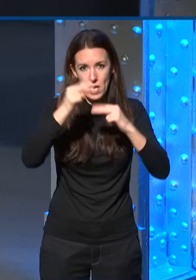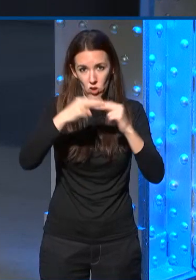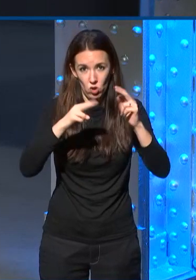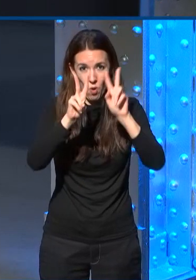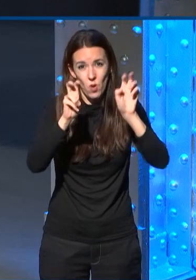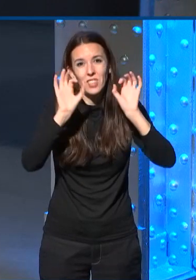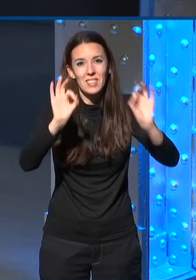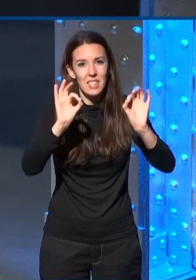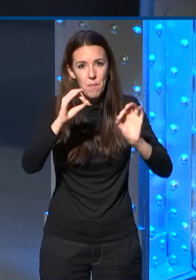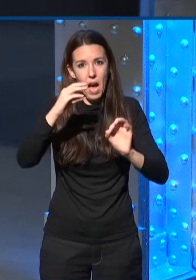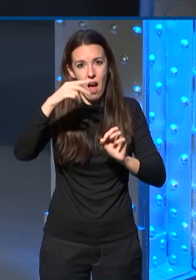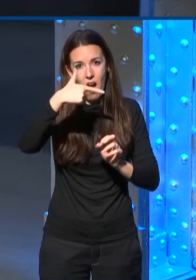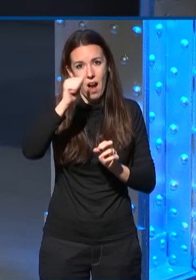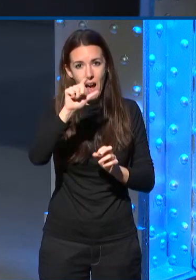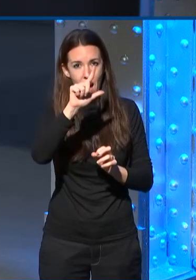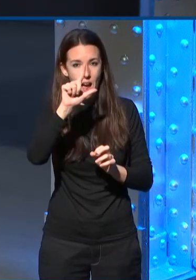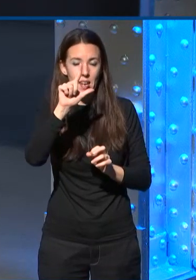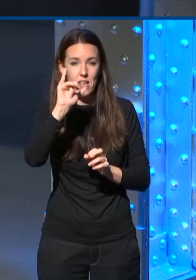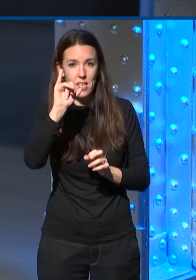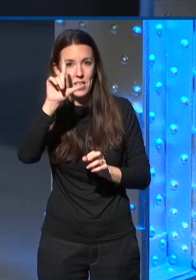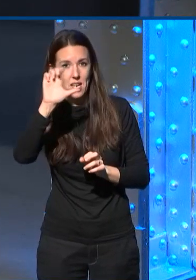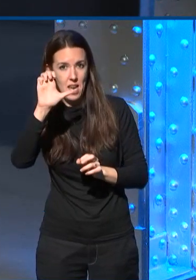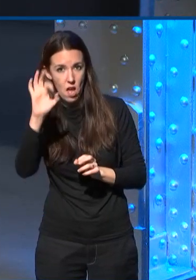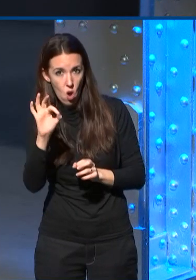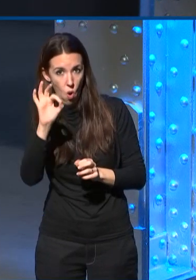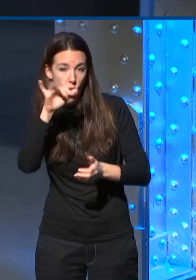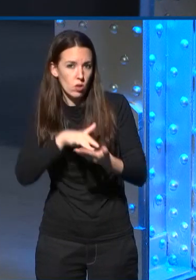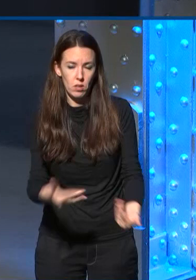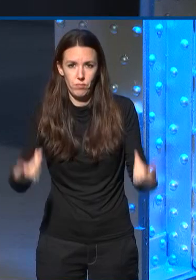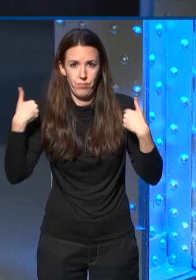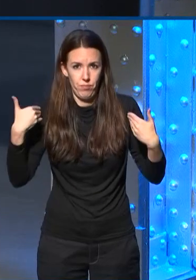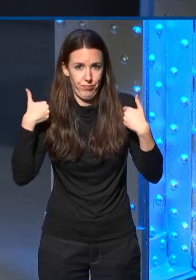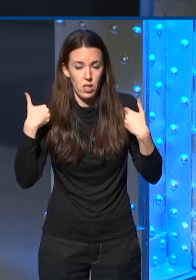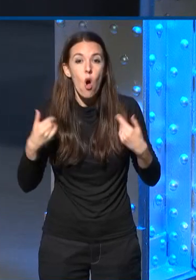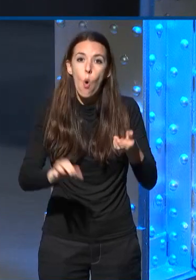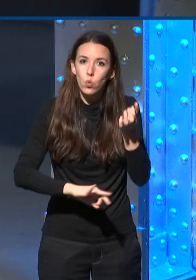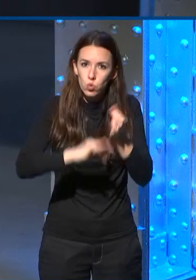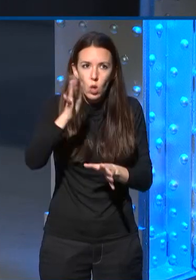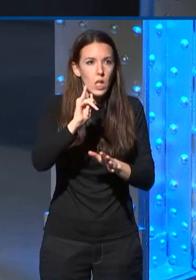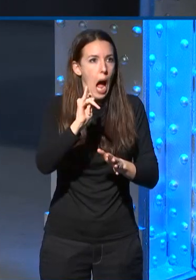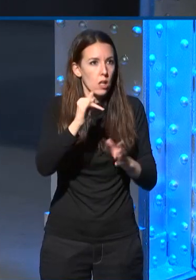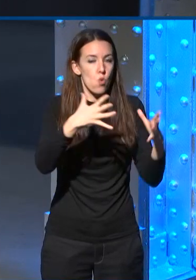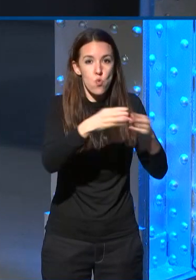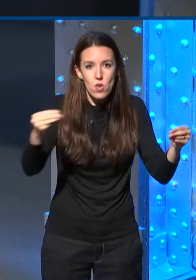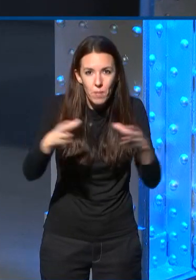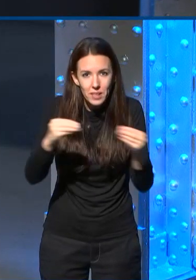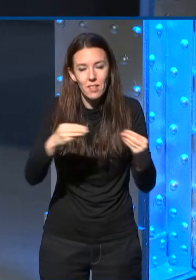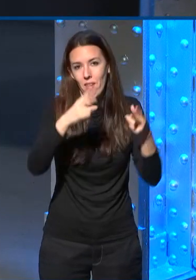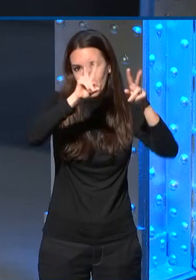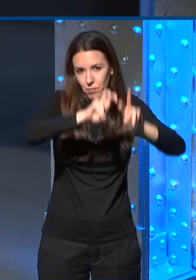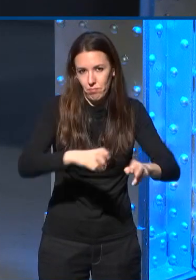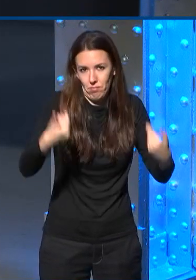tema de Galileo, que son los que tienen esa competencia. Y luego, pues toda una suerte de universidades, centros de